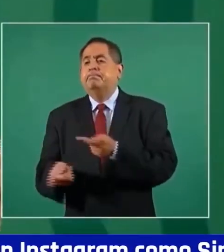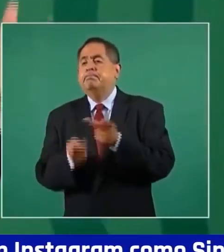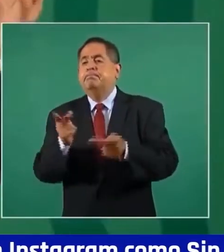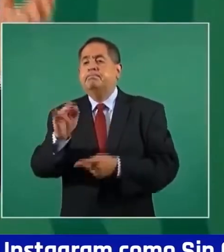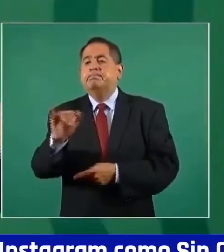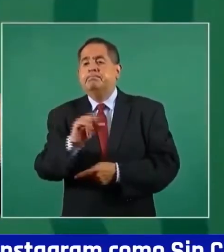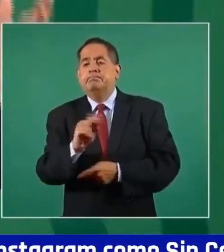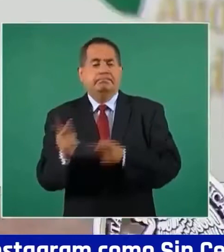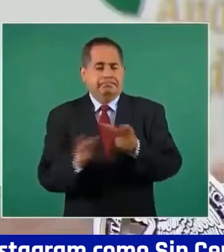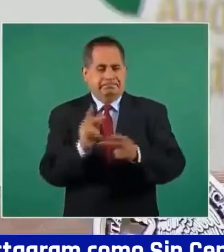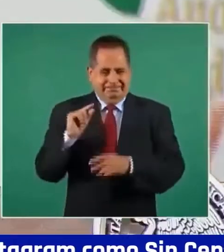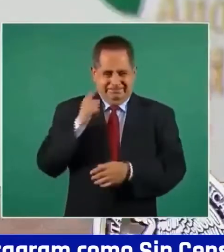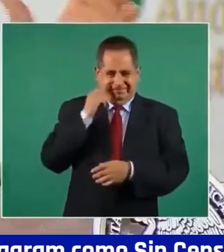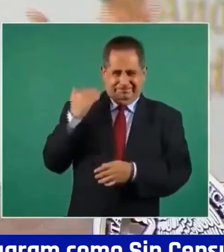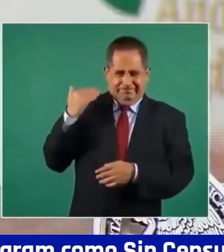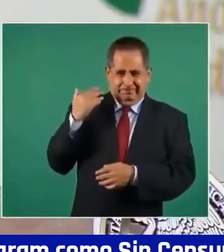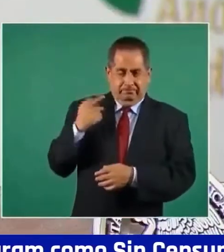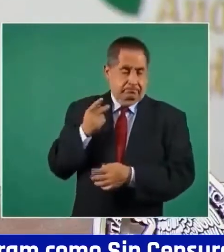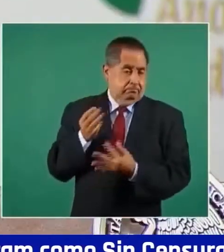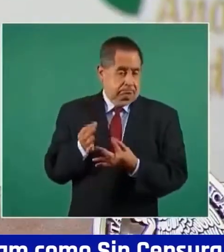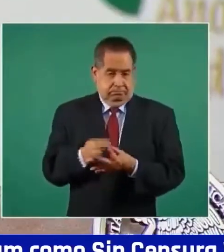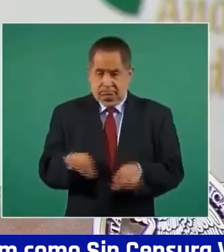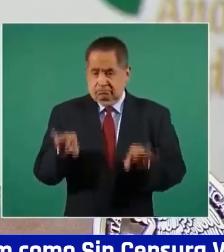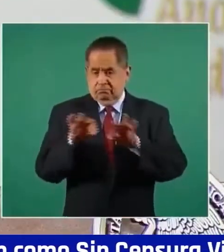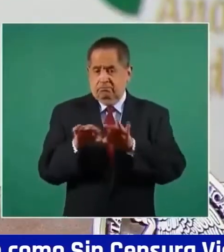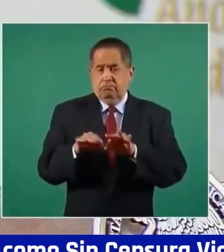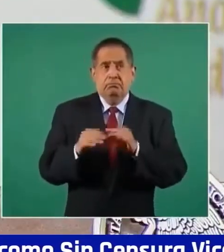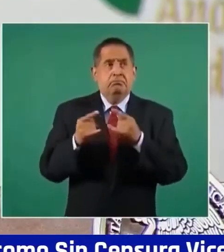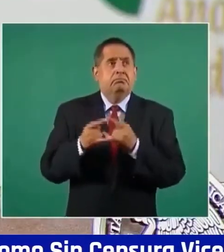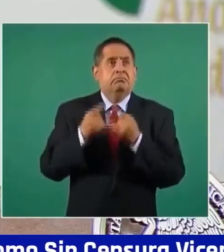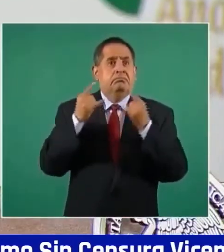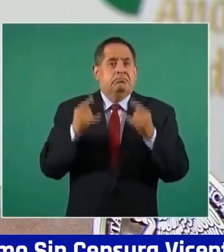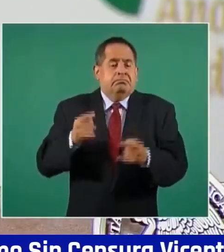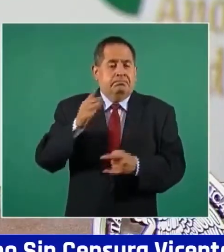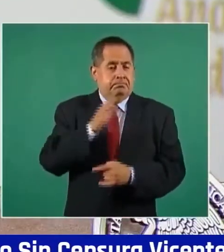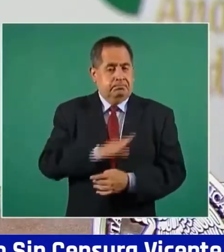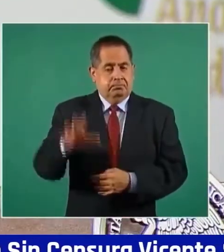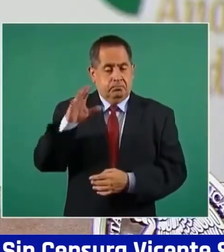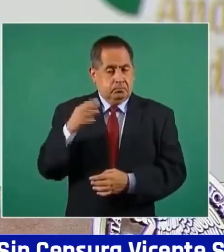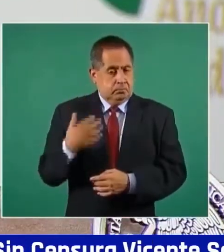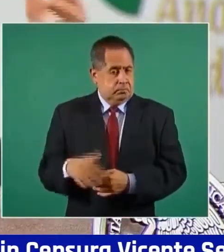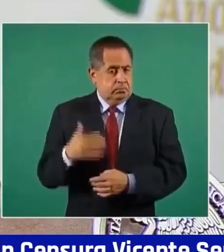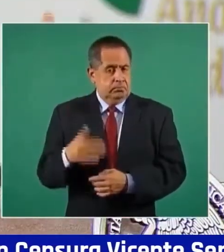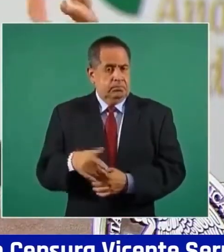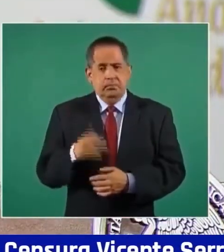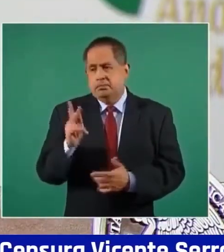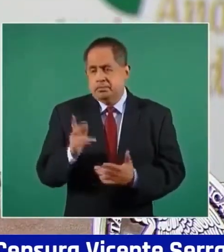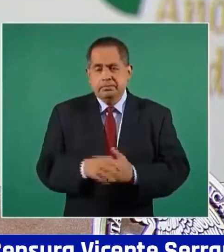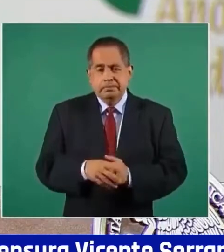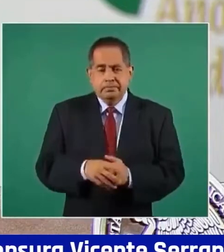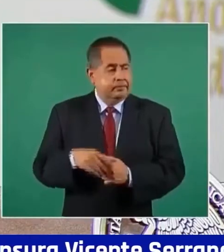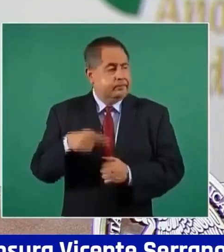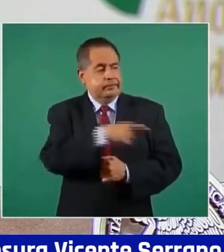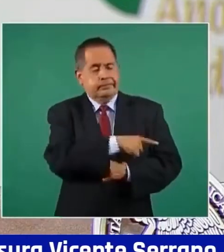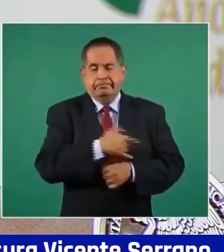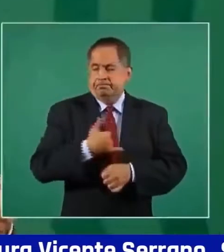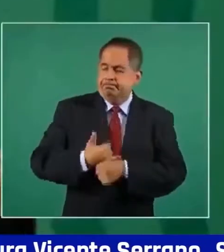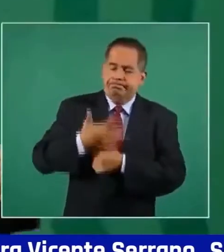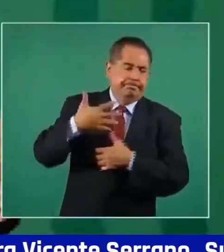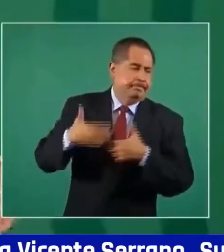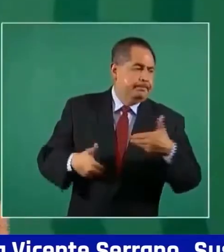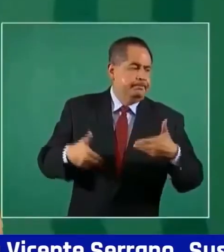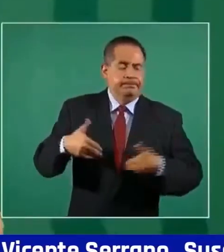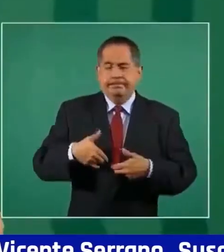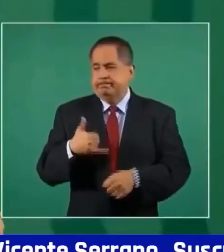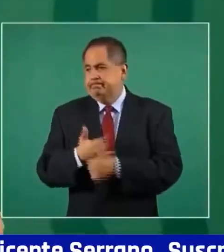que fue muy importante, histórica, pero parece que les incomodaba la